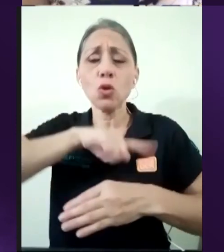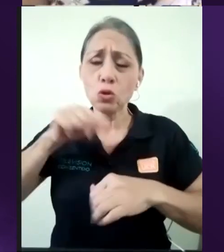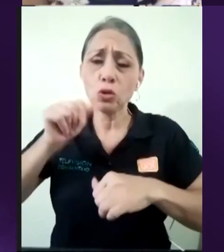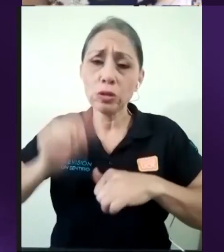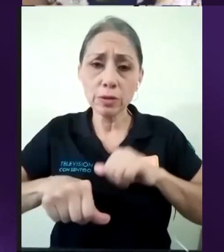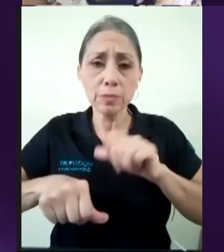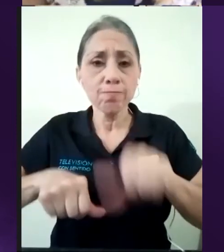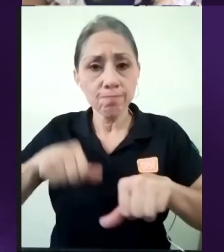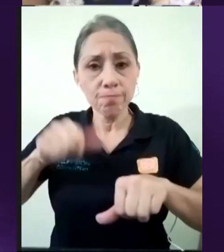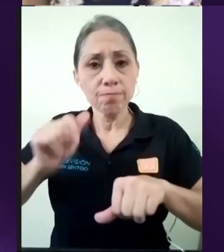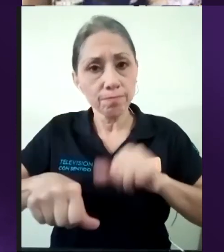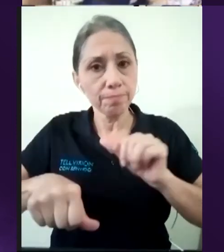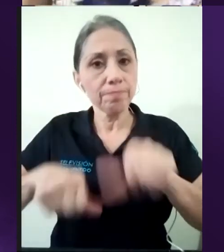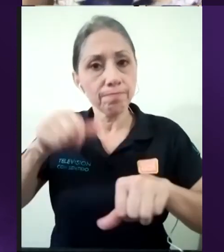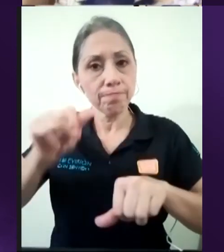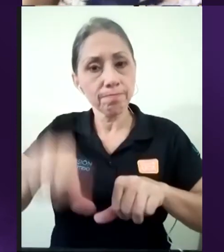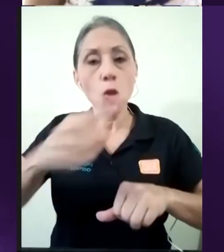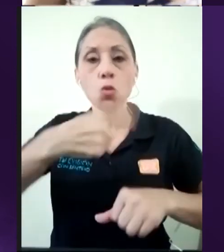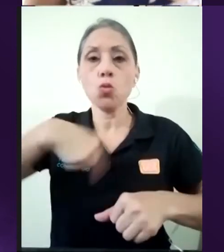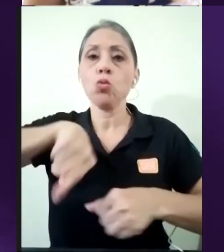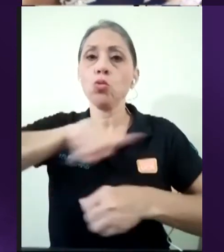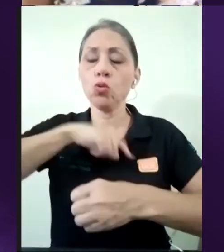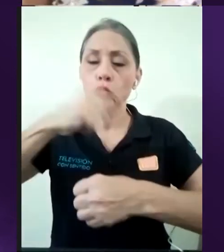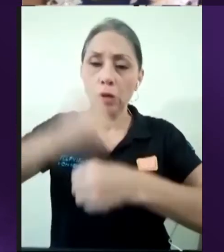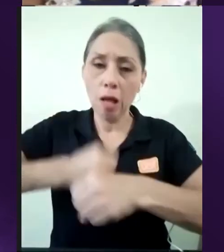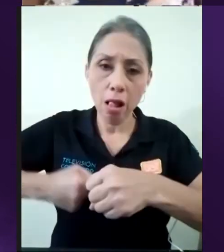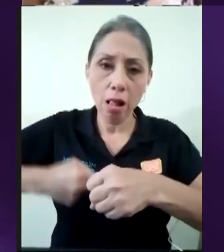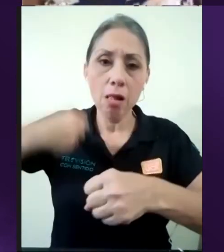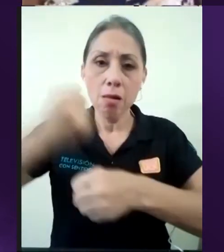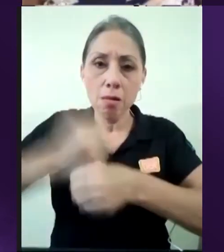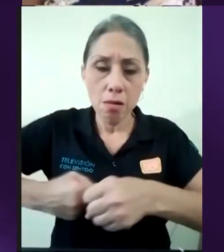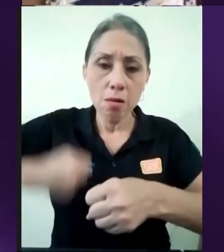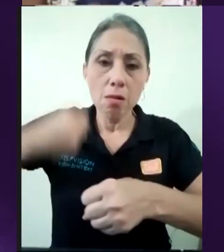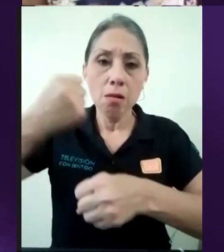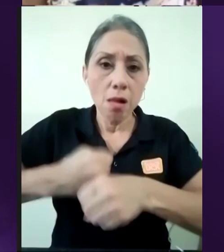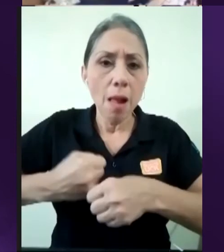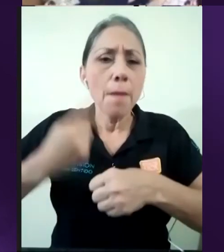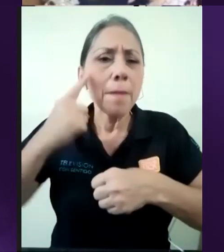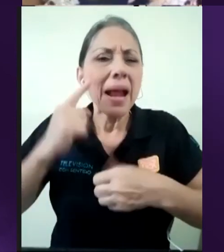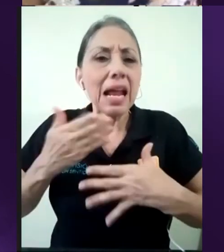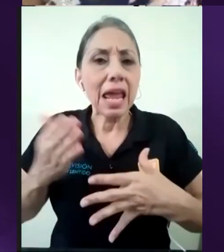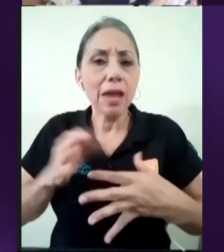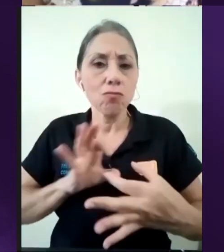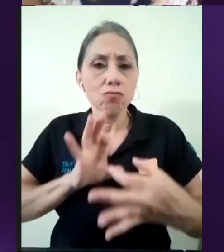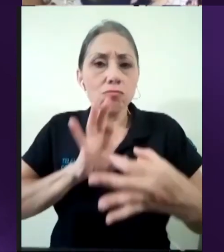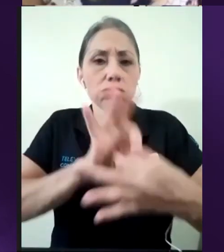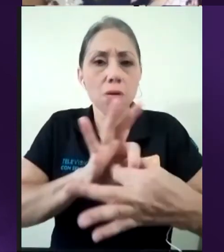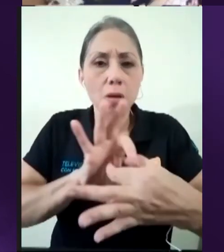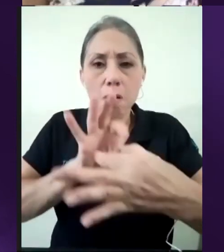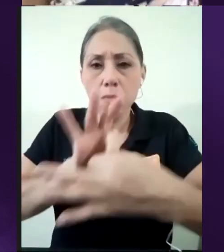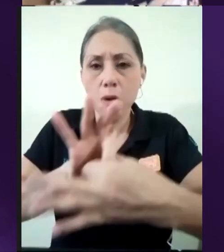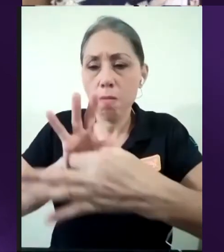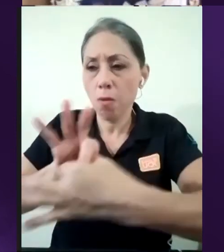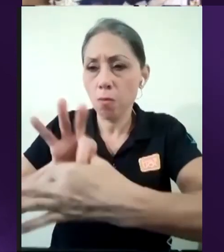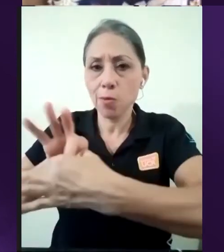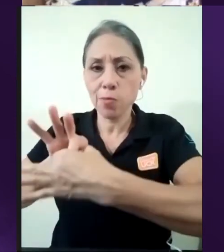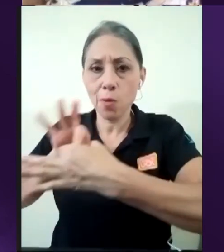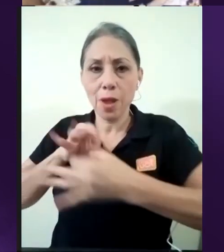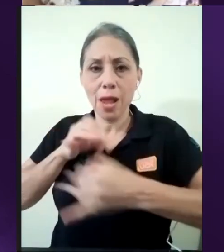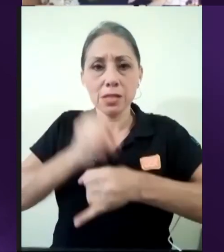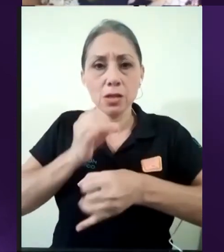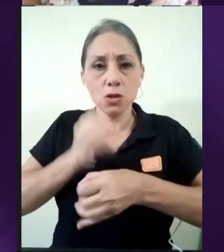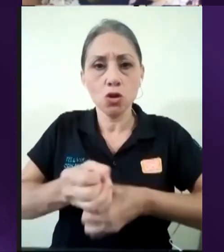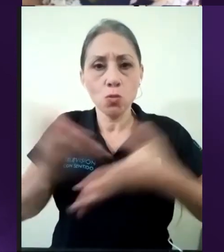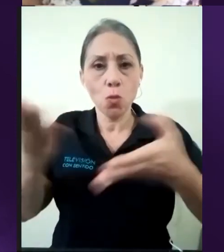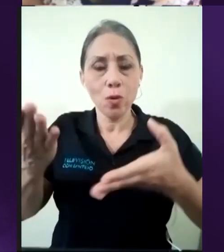esfuerzo, el mayor trabajo para articular con el resto de instituciones públicas para cubrir muchas de las